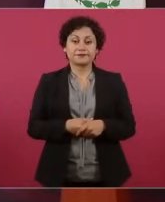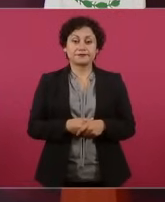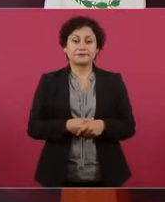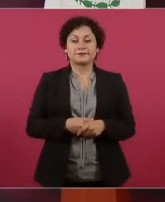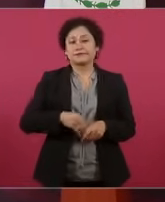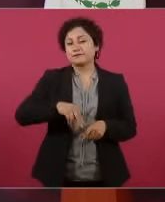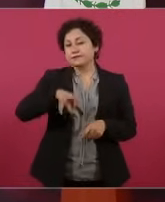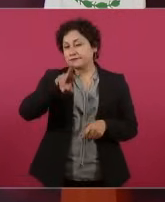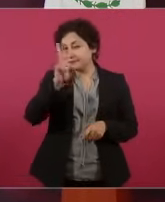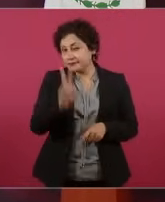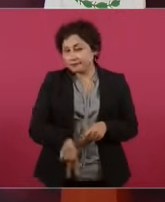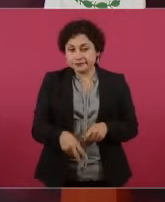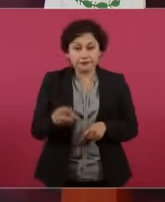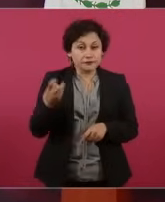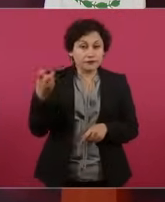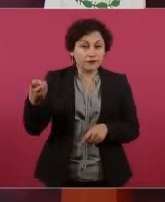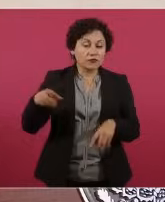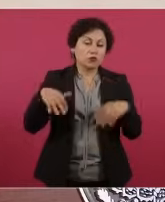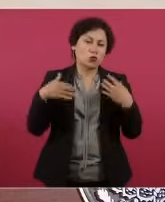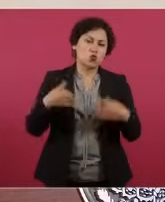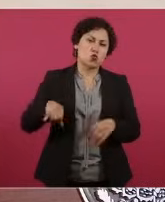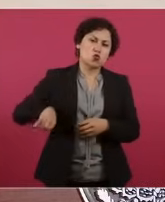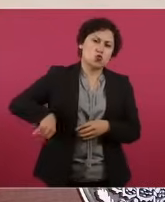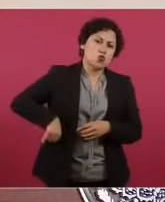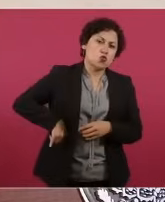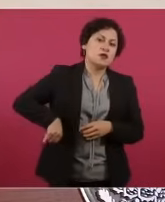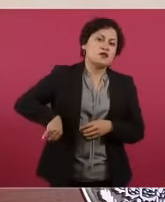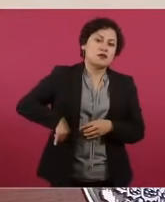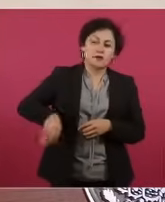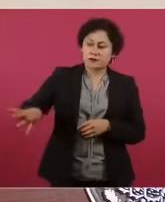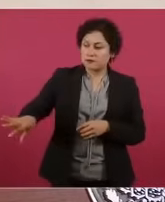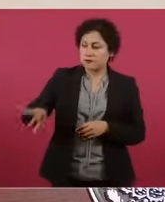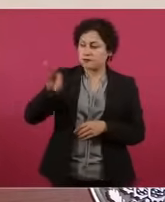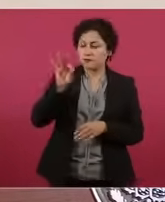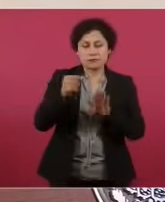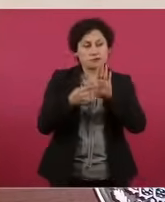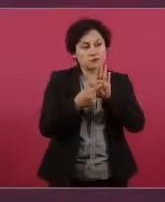es interesante, pues, para informar, porque